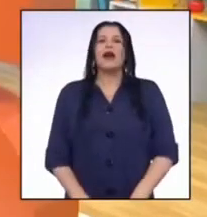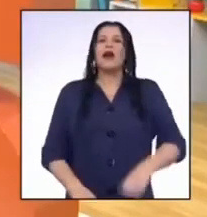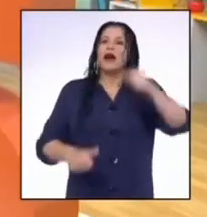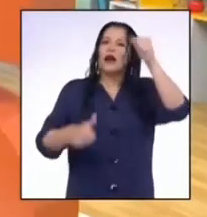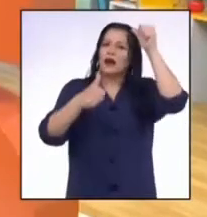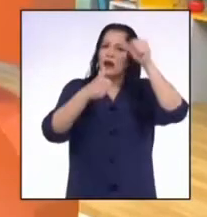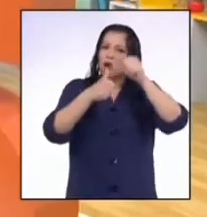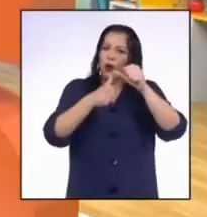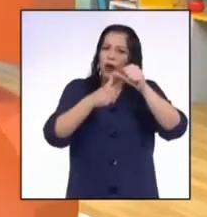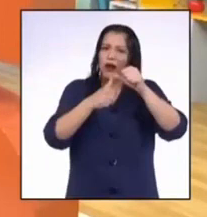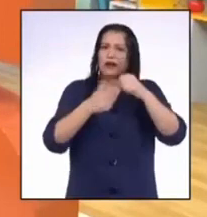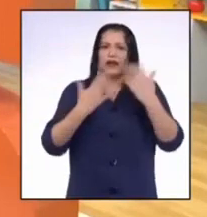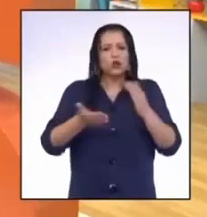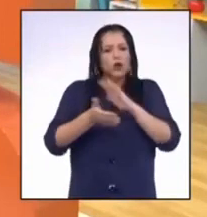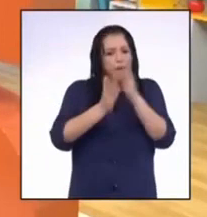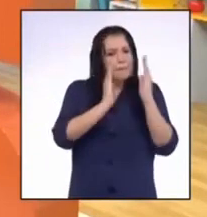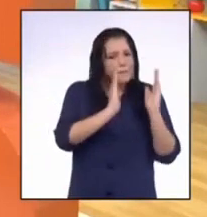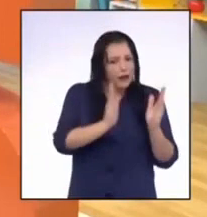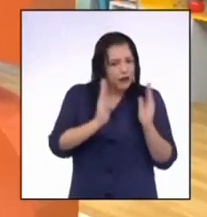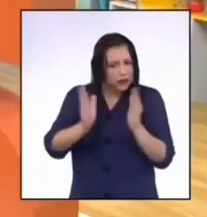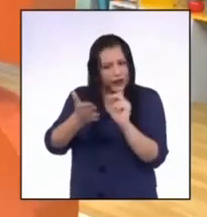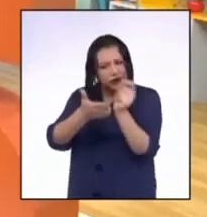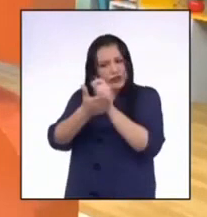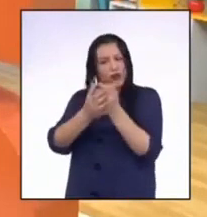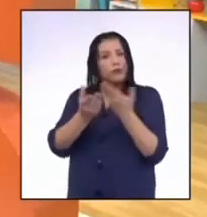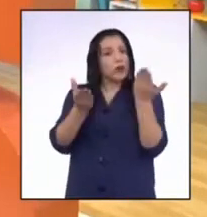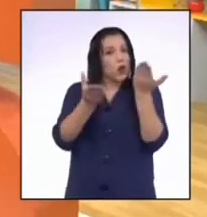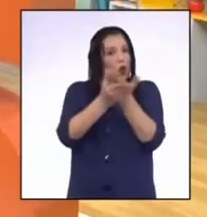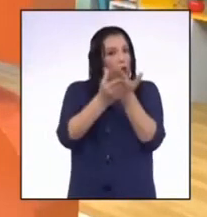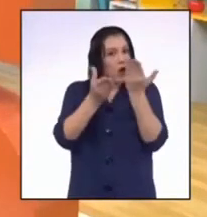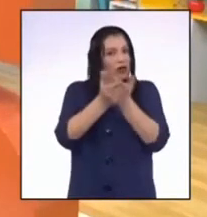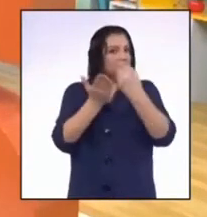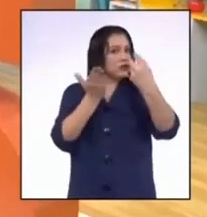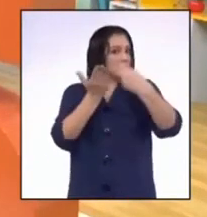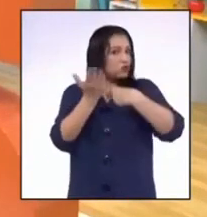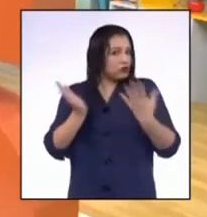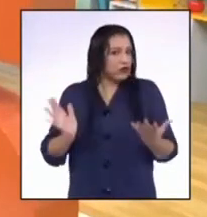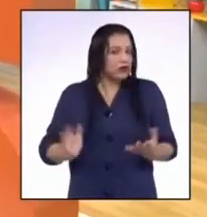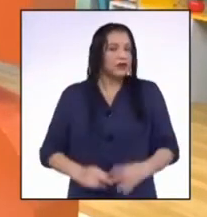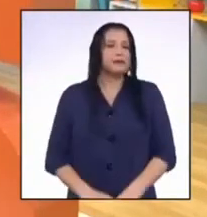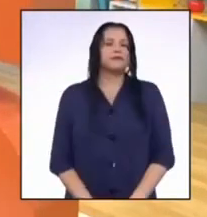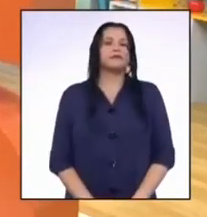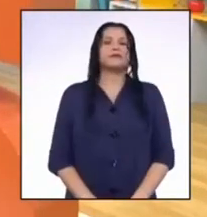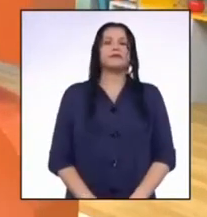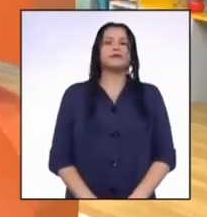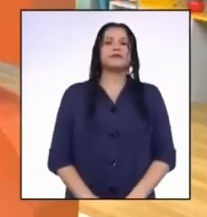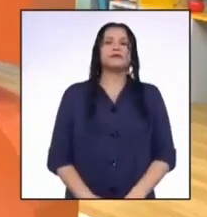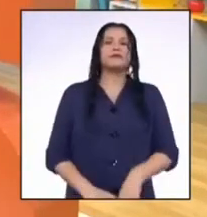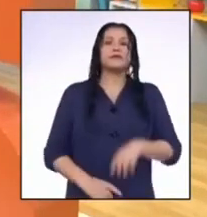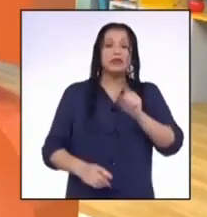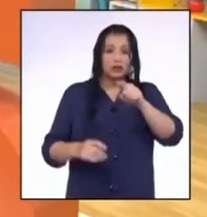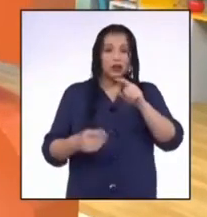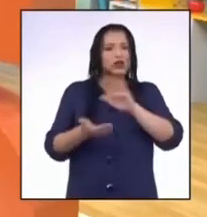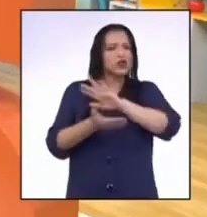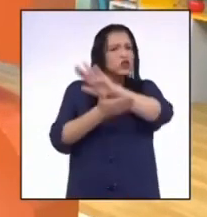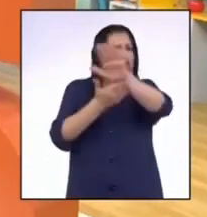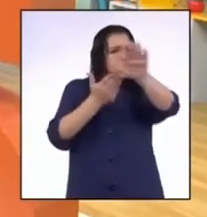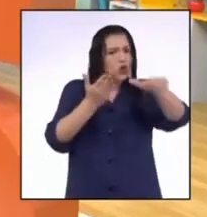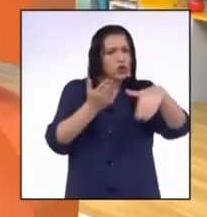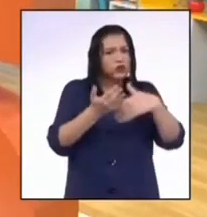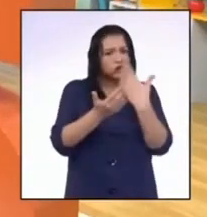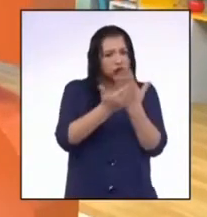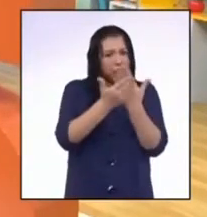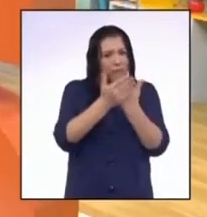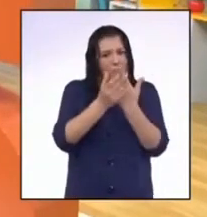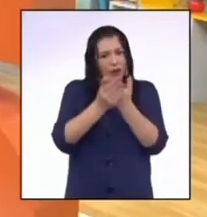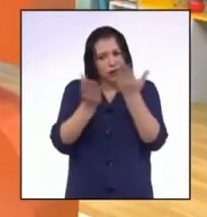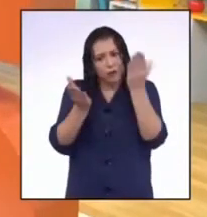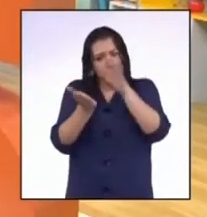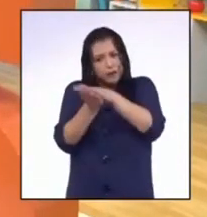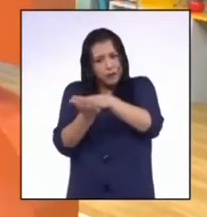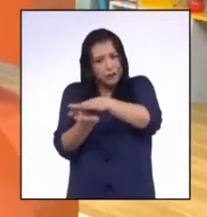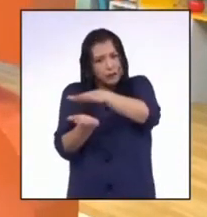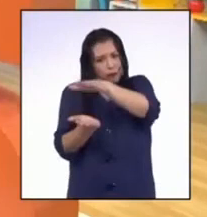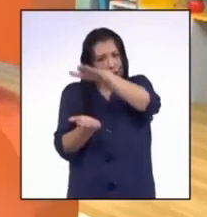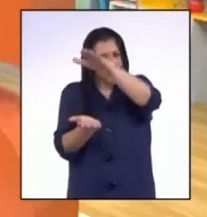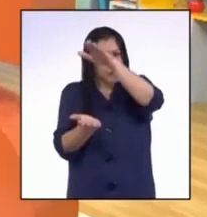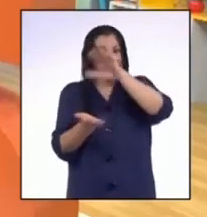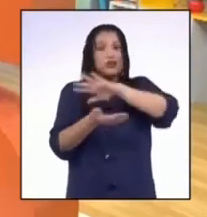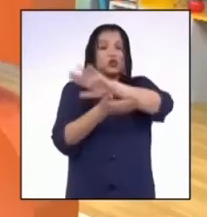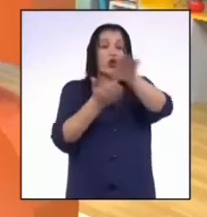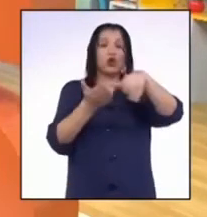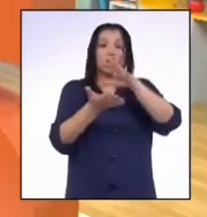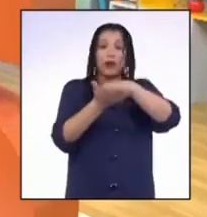Recuerda guardar tu planificación para el ensayo en tu portafolio, en ese en el que estás archivando todas las evidencias de